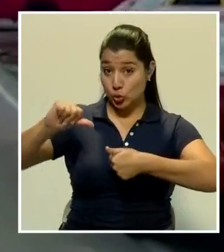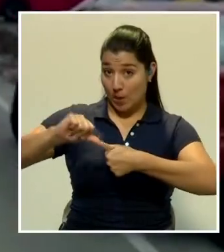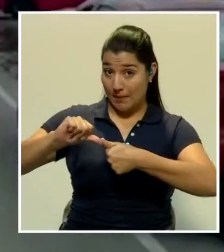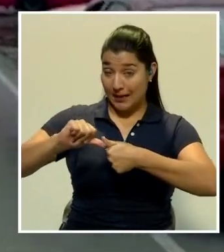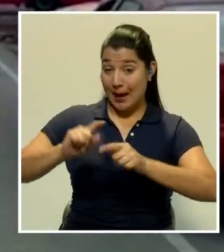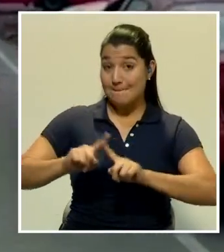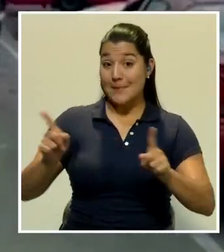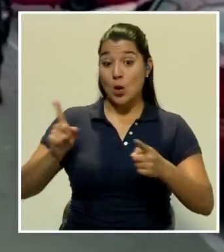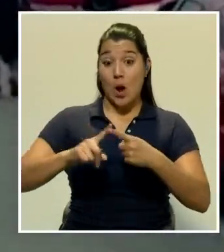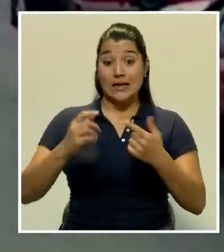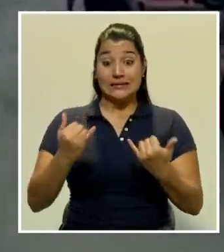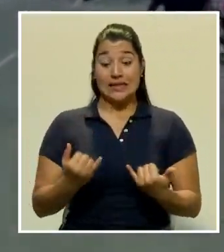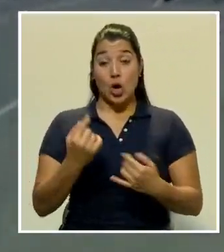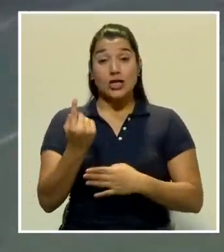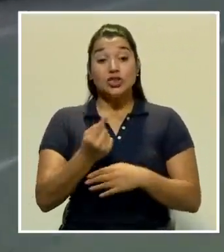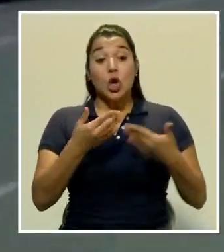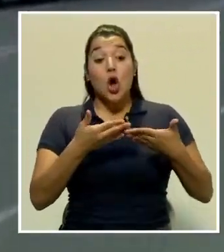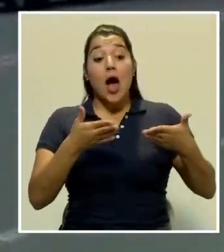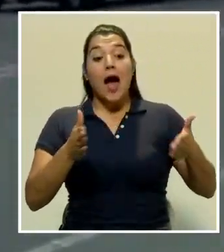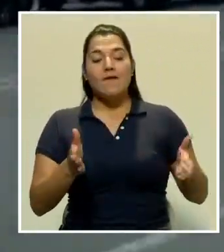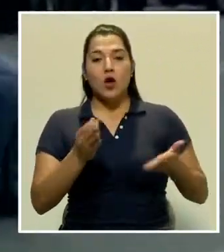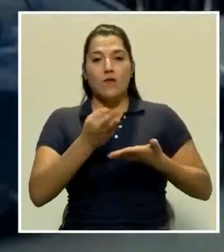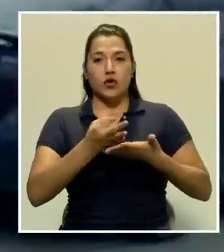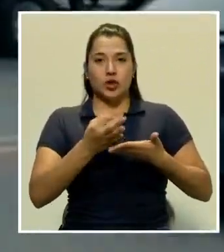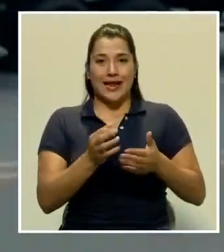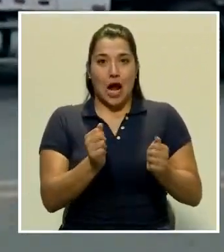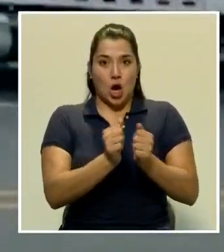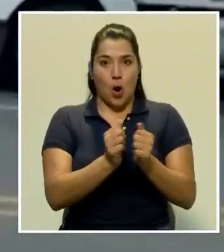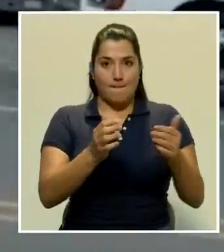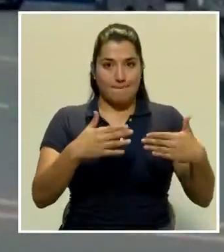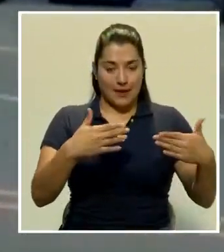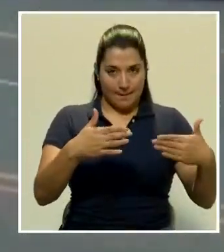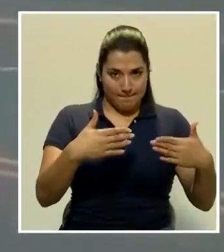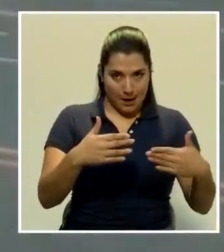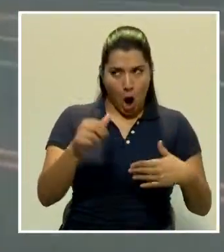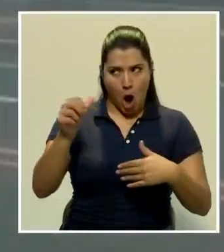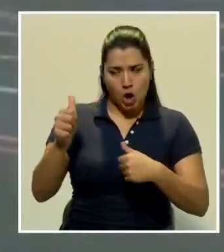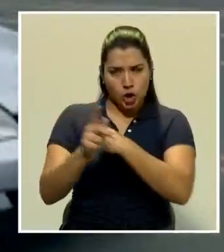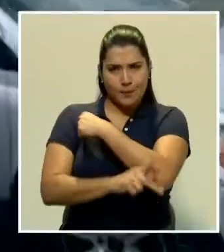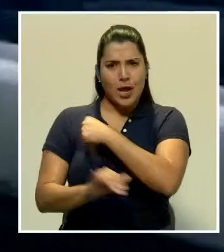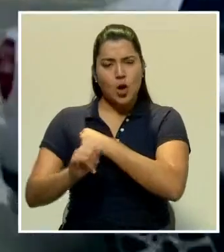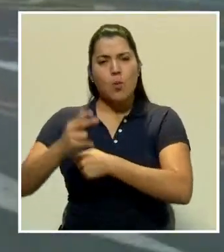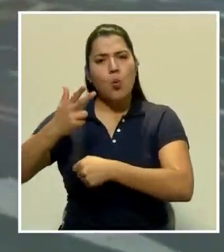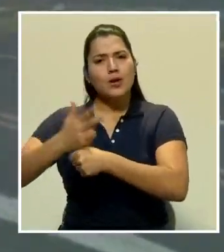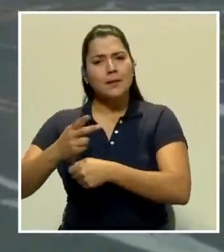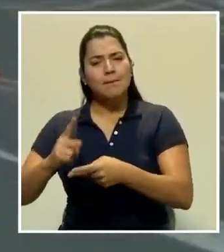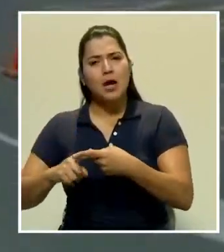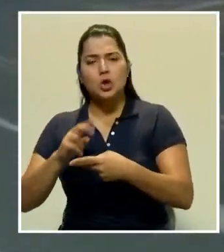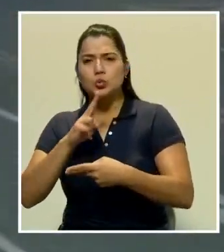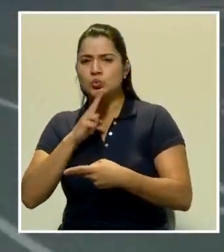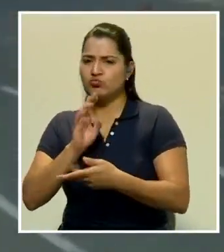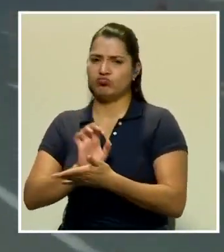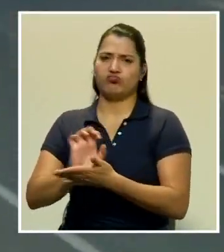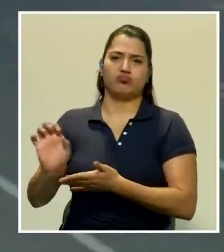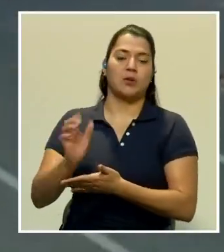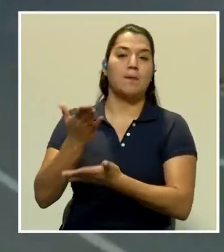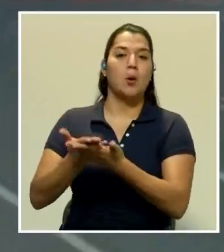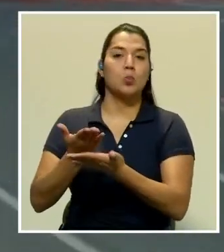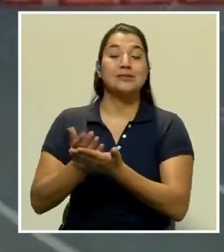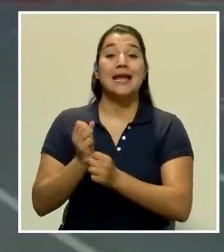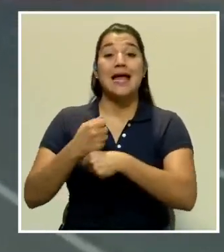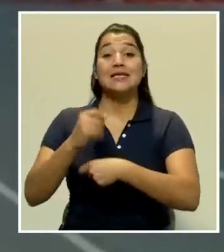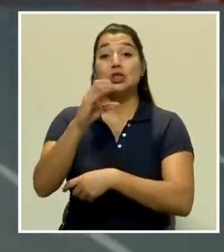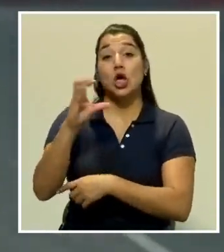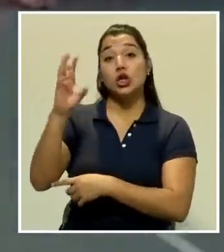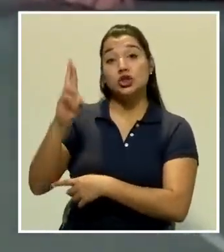la fecha solo hay apertura de fronteras por Panamá. Algunos países como Guatemala y Honduras han rechazado la propuesta de Costa Rica para